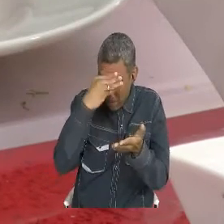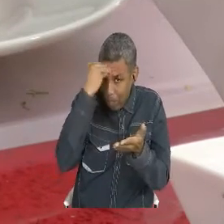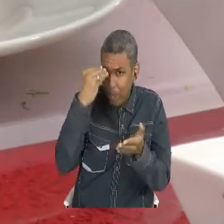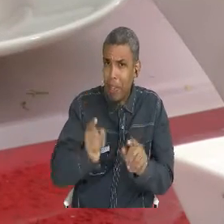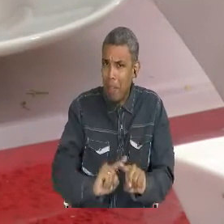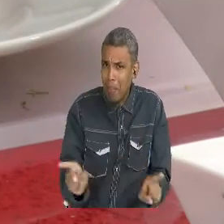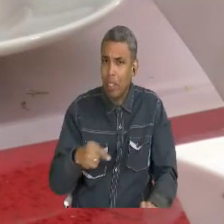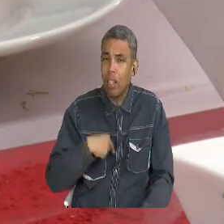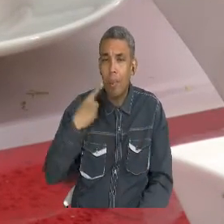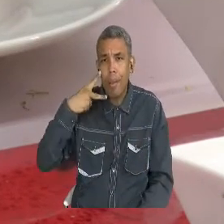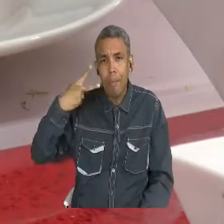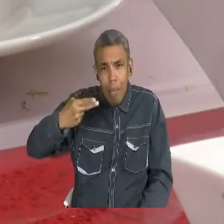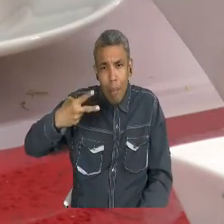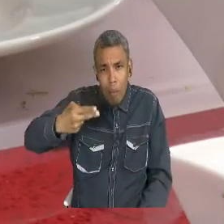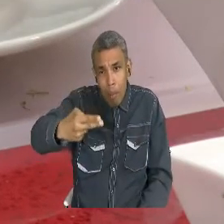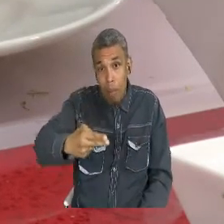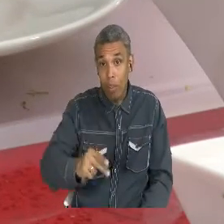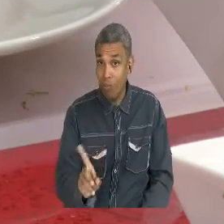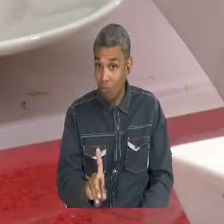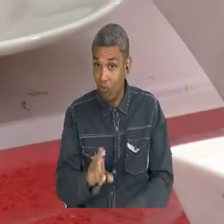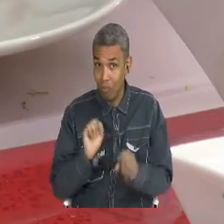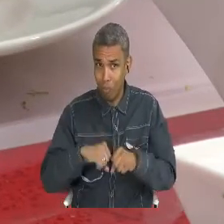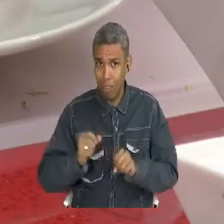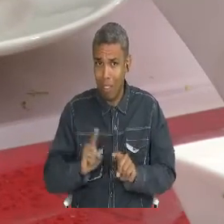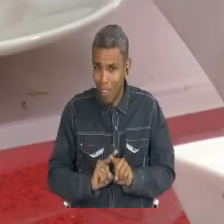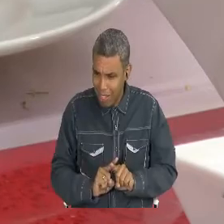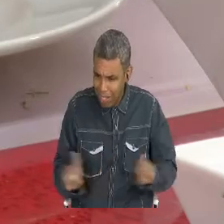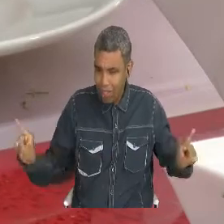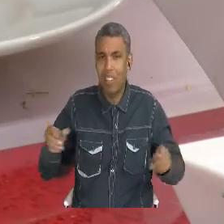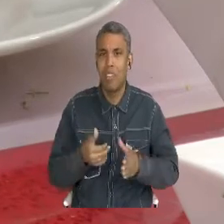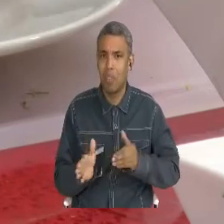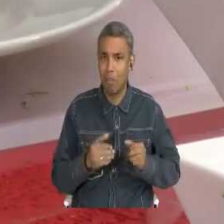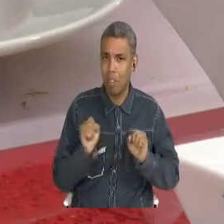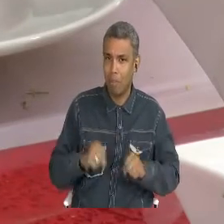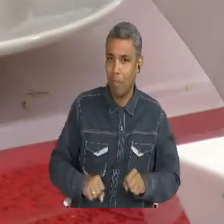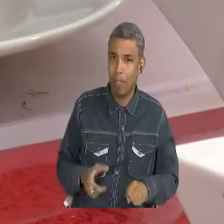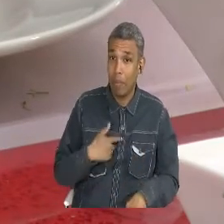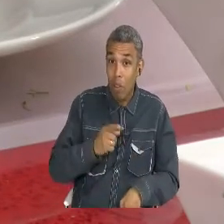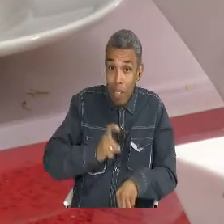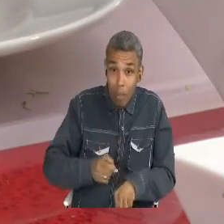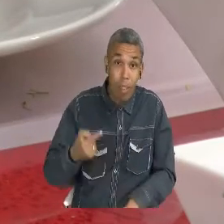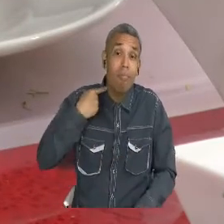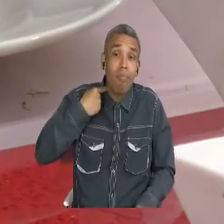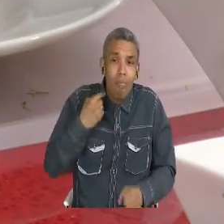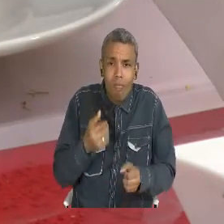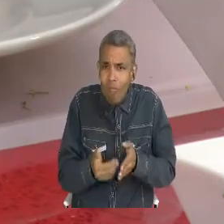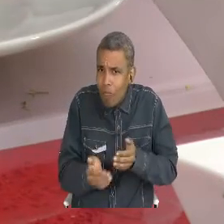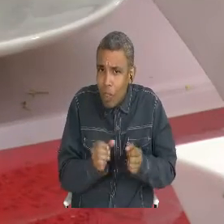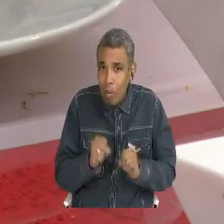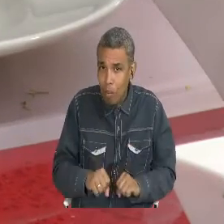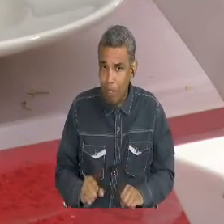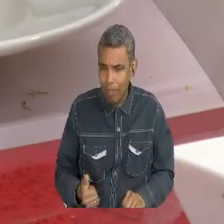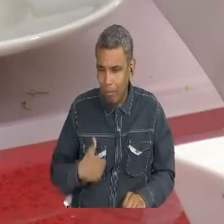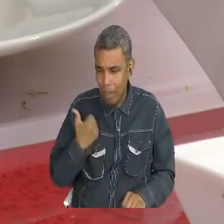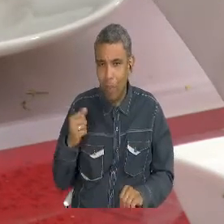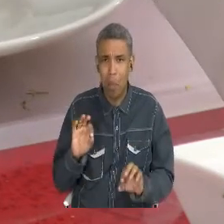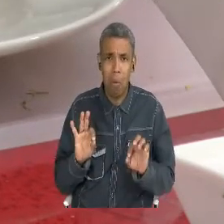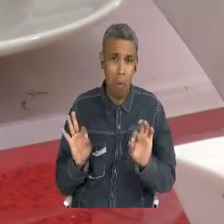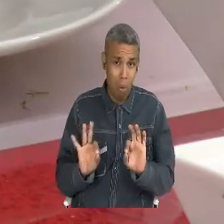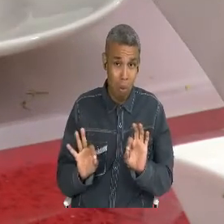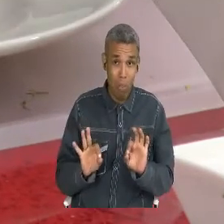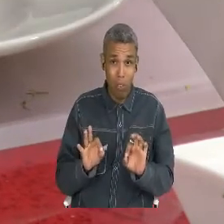diferentes. Y los amos de casa también, y los empresarios también, y toda Barranca Bermeja también. Y que si no hay tiempo, pues saquen el tiempo para ir al restaurante, que